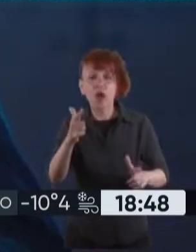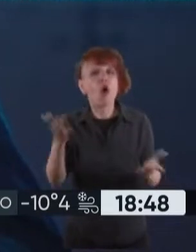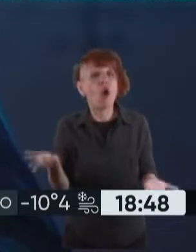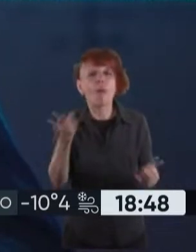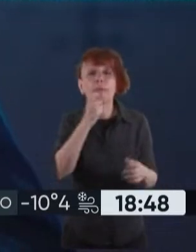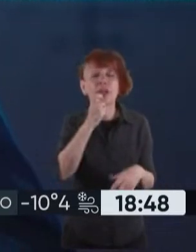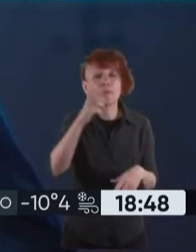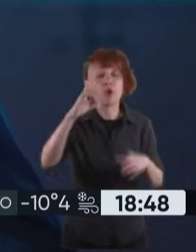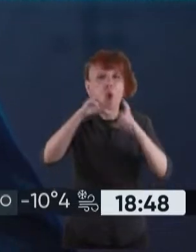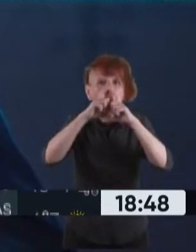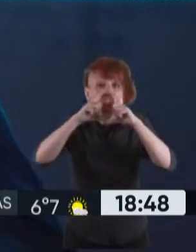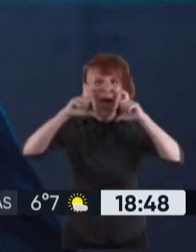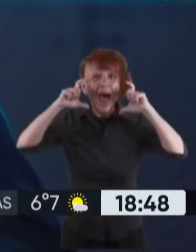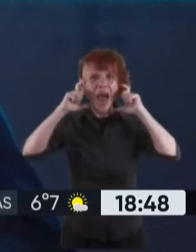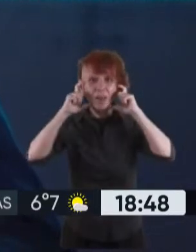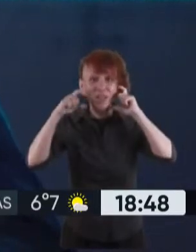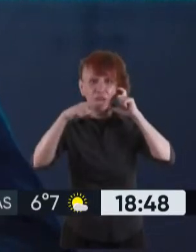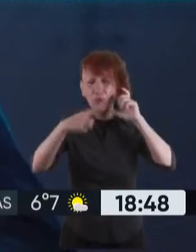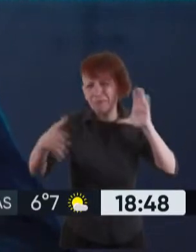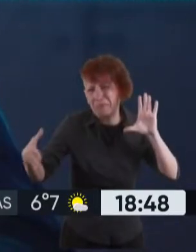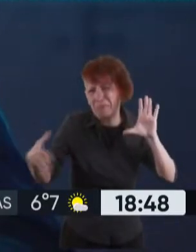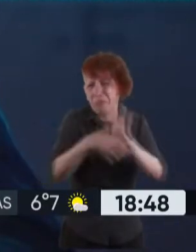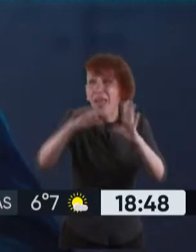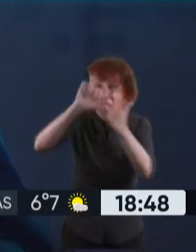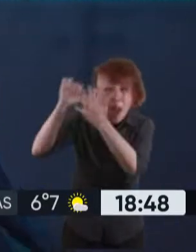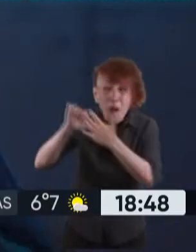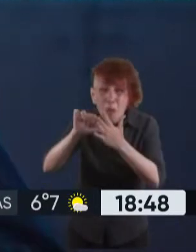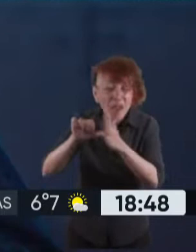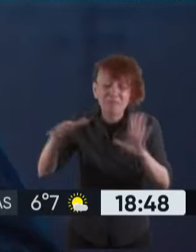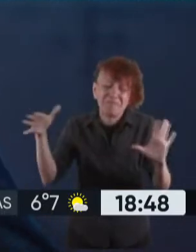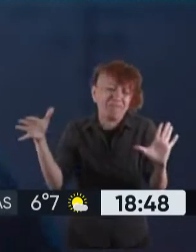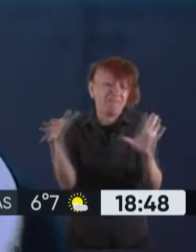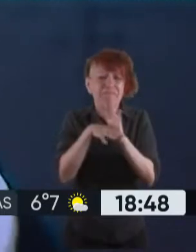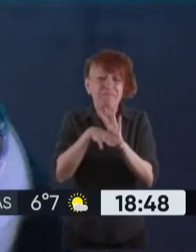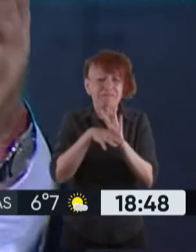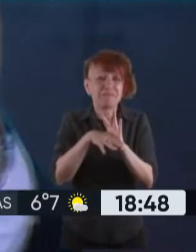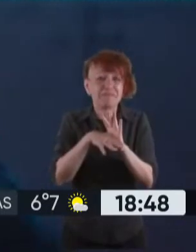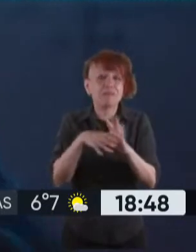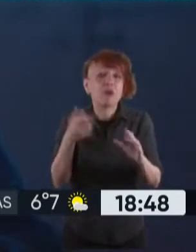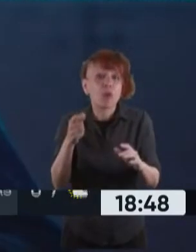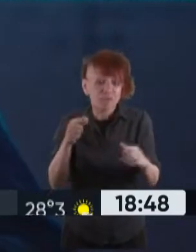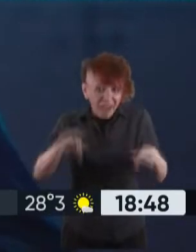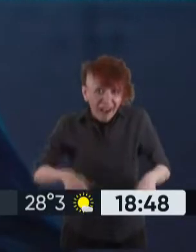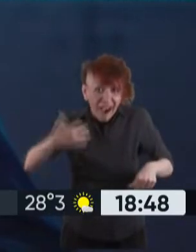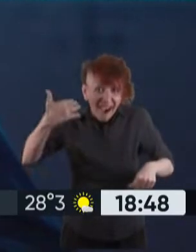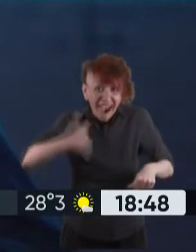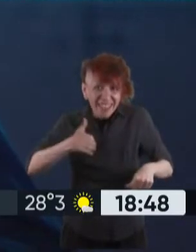más eficientes del mundo, son producción argentina, desarrollo de